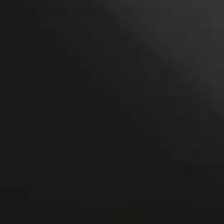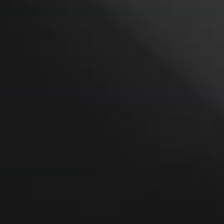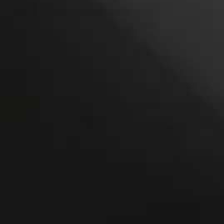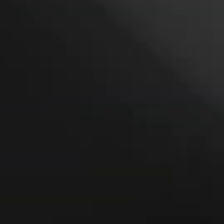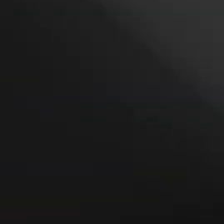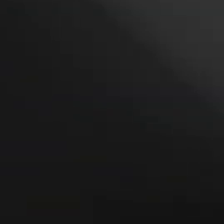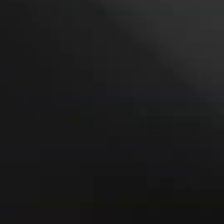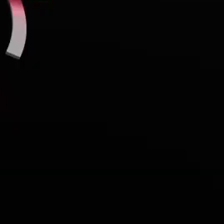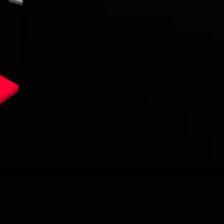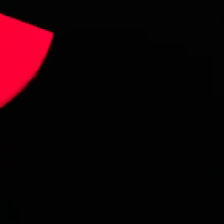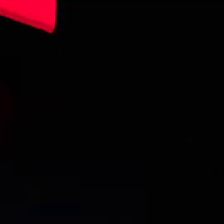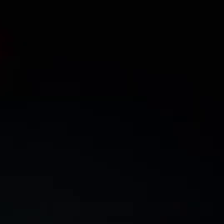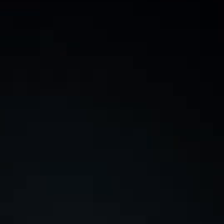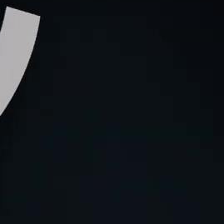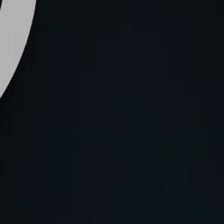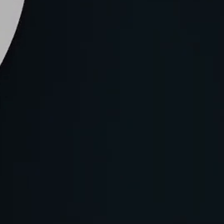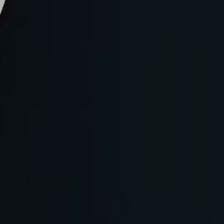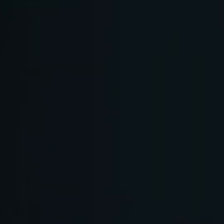ah